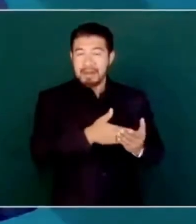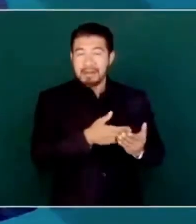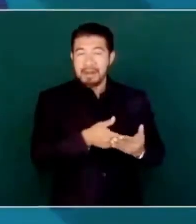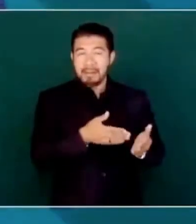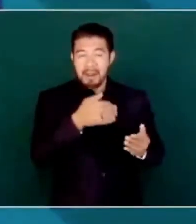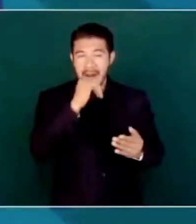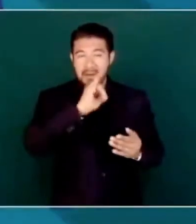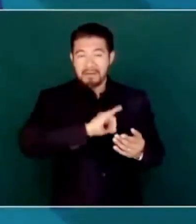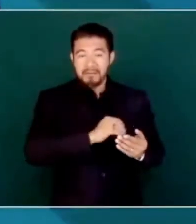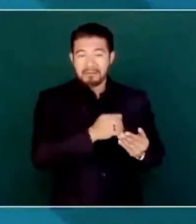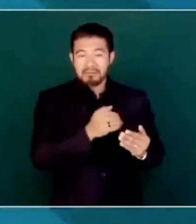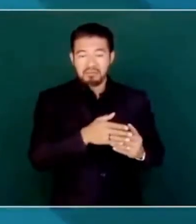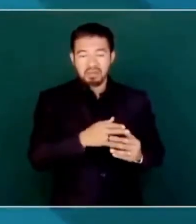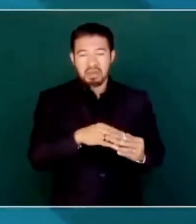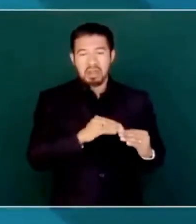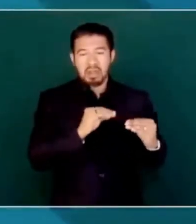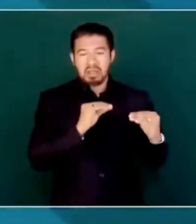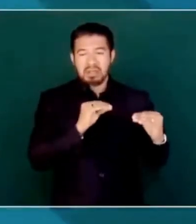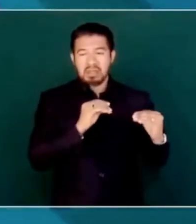Entonces se pelearon.